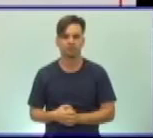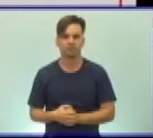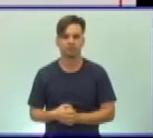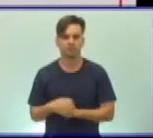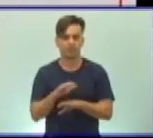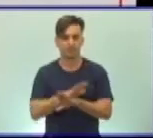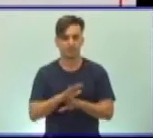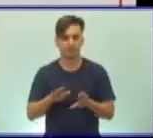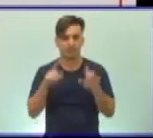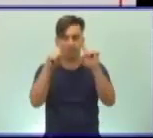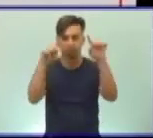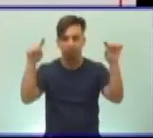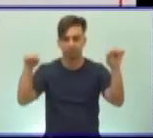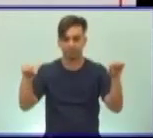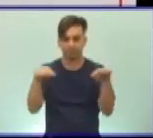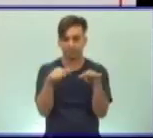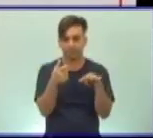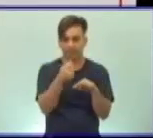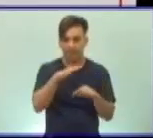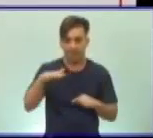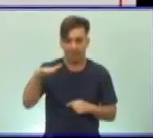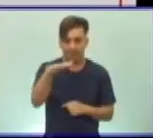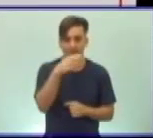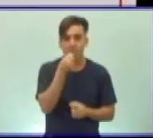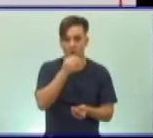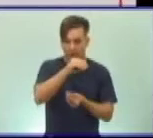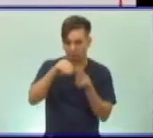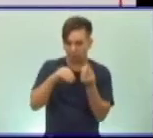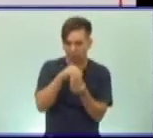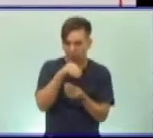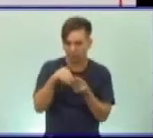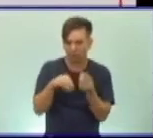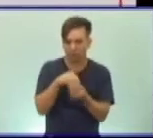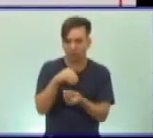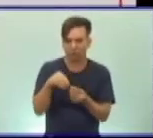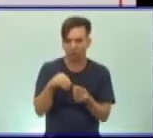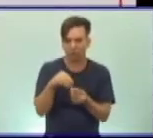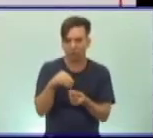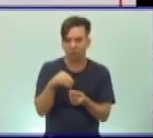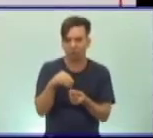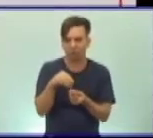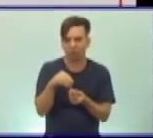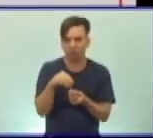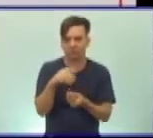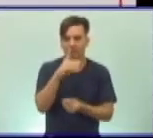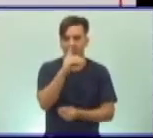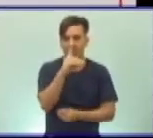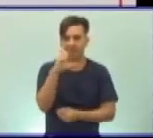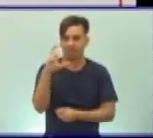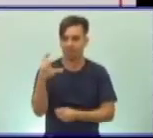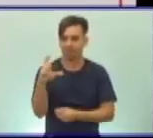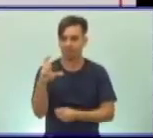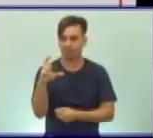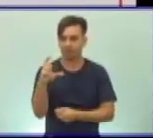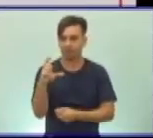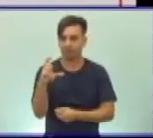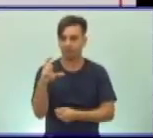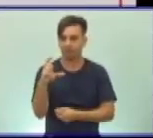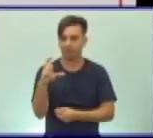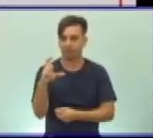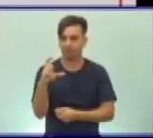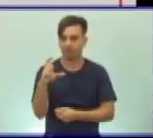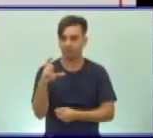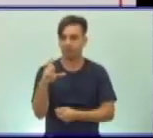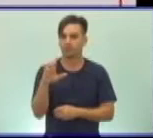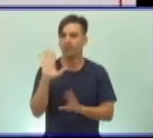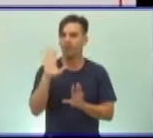área del trapecio puedo también sustituir el valor del segmento de C. ¿Quién nos falta?